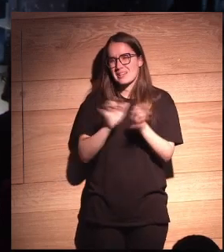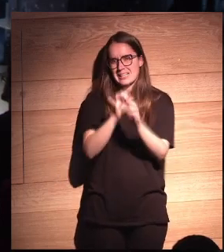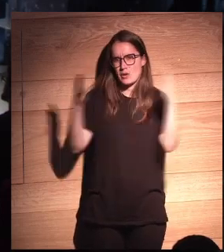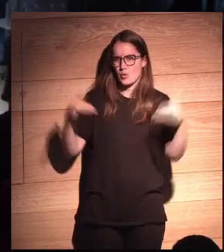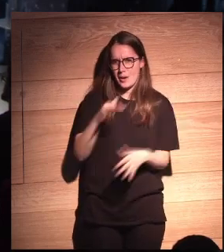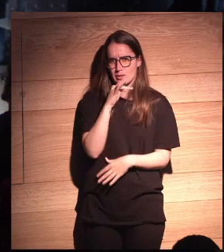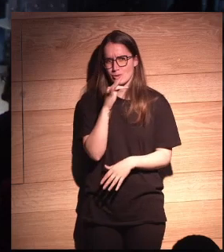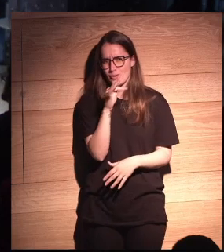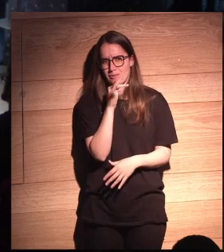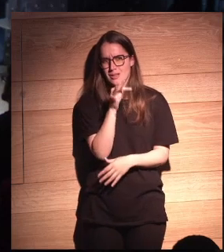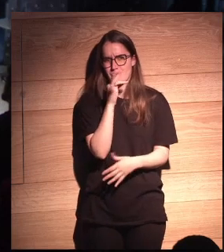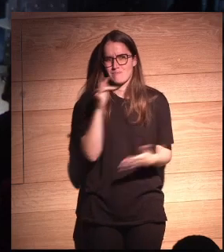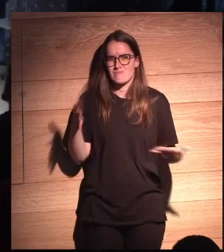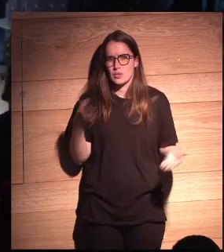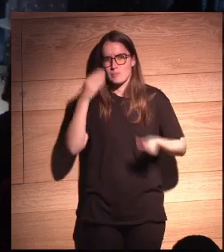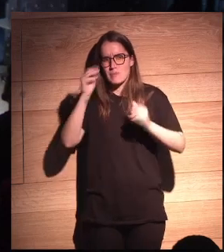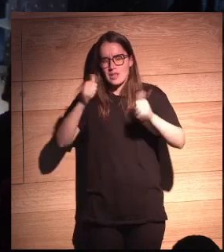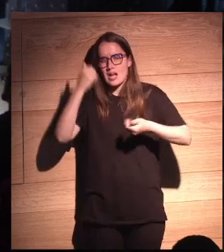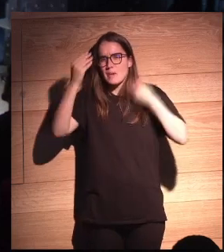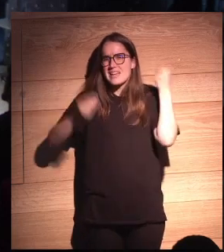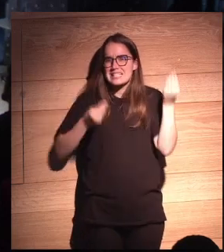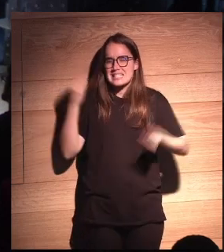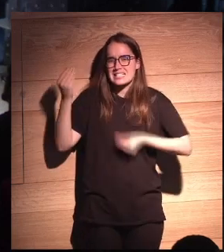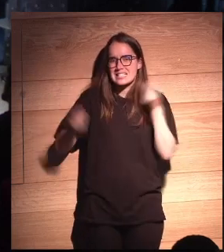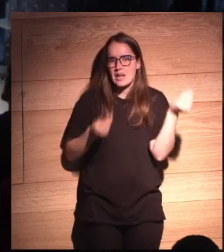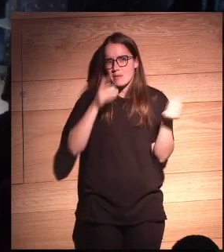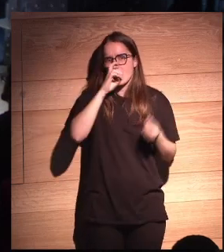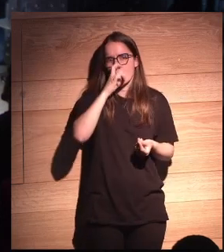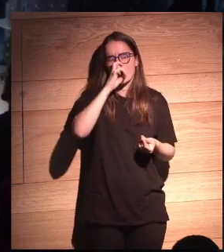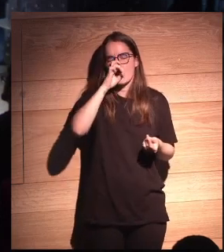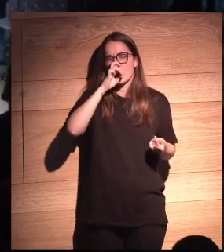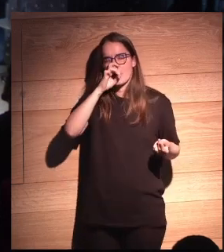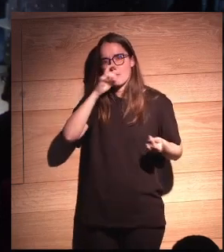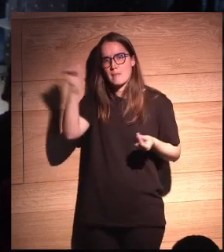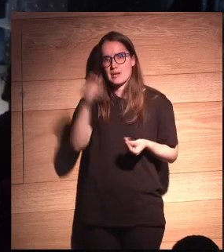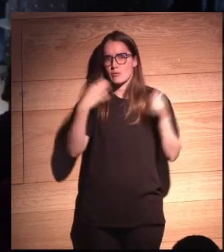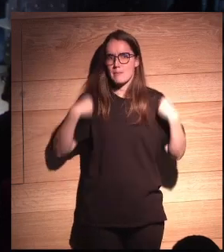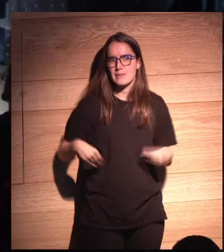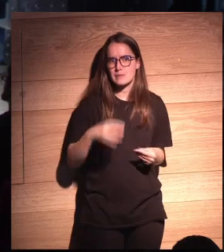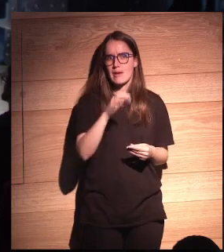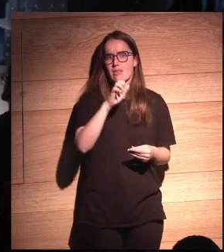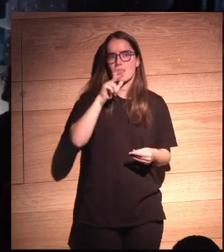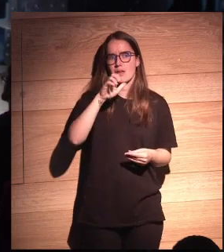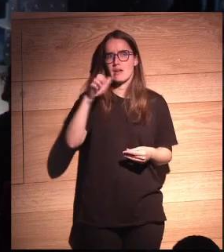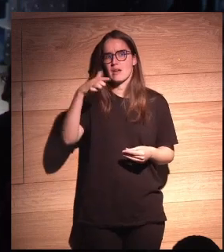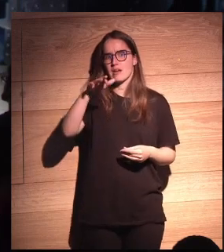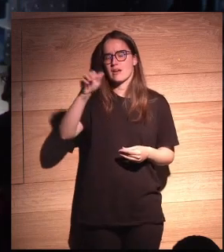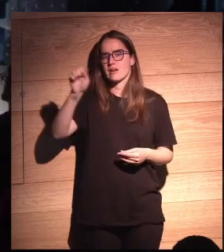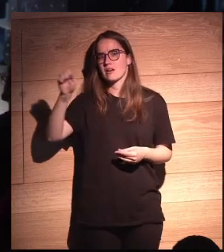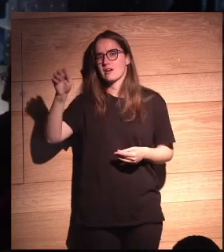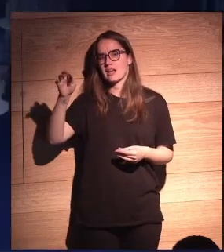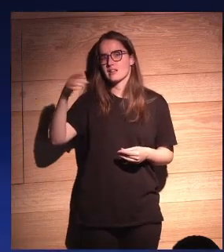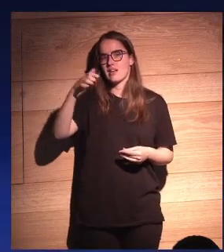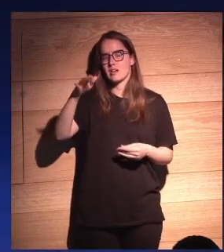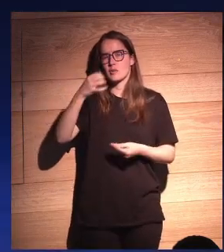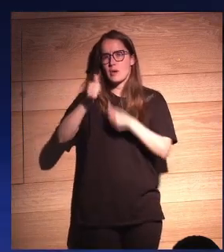nosotros, y eso me hizo pensar en que me recordaba a la película de Great Gatsby, que había un tipo que tenía mucho